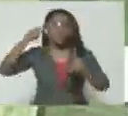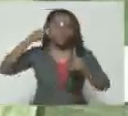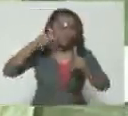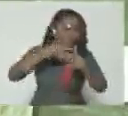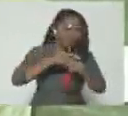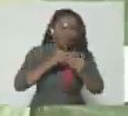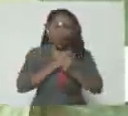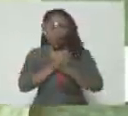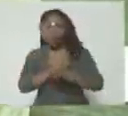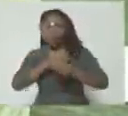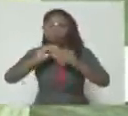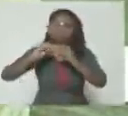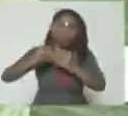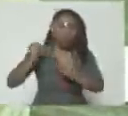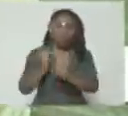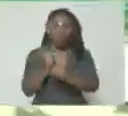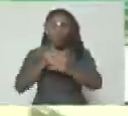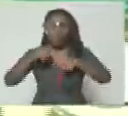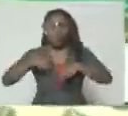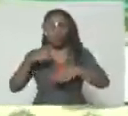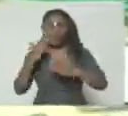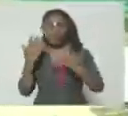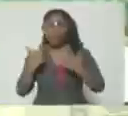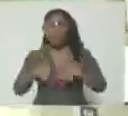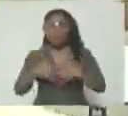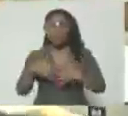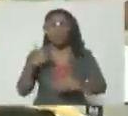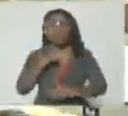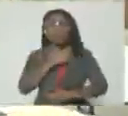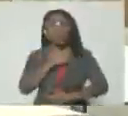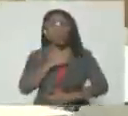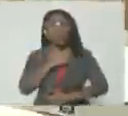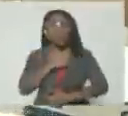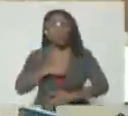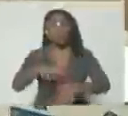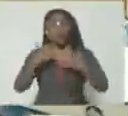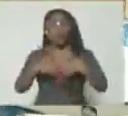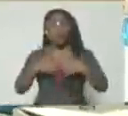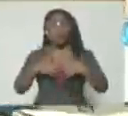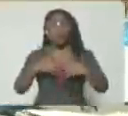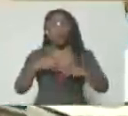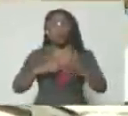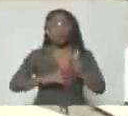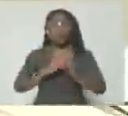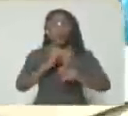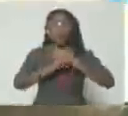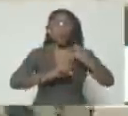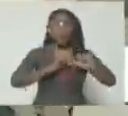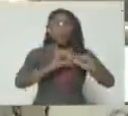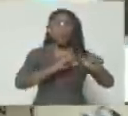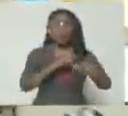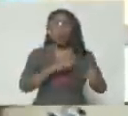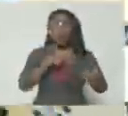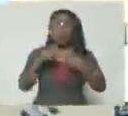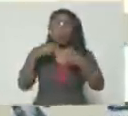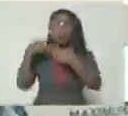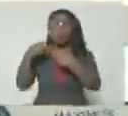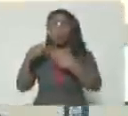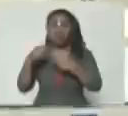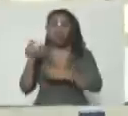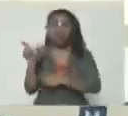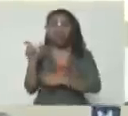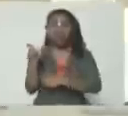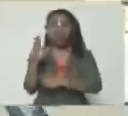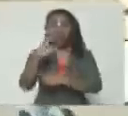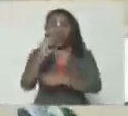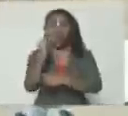amor hacemos aquí en nuestra empresa. Nosotros somos una empresa productora, procesadora y exportadora de camarones.